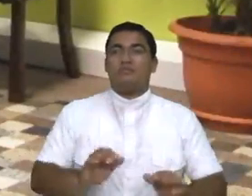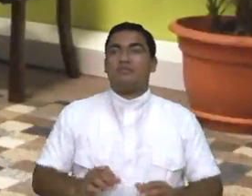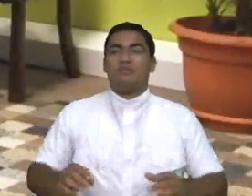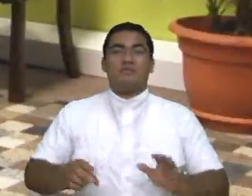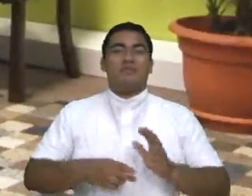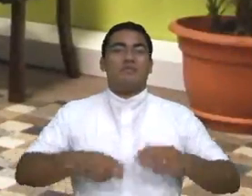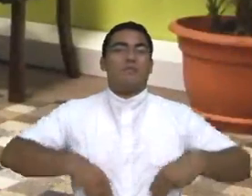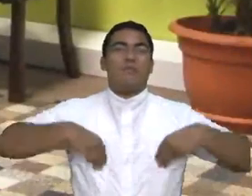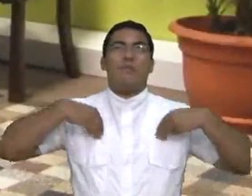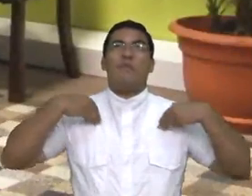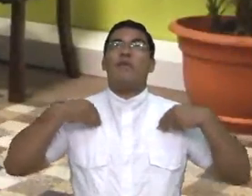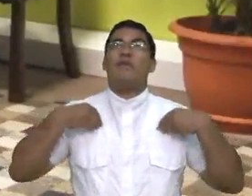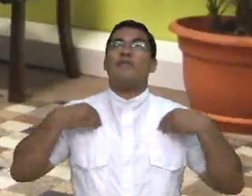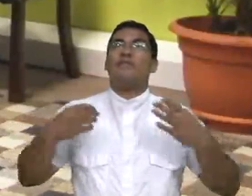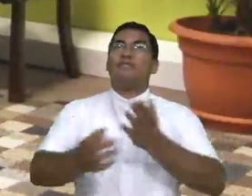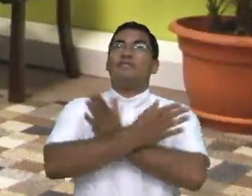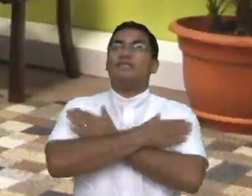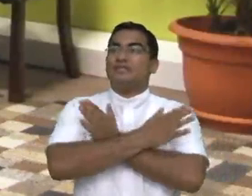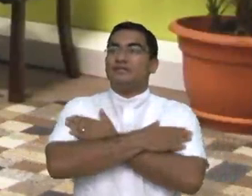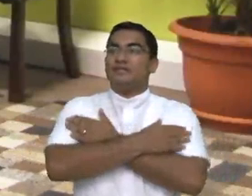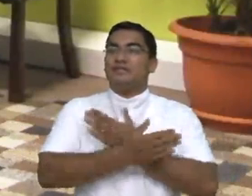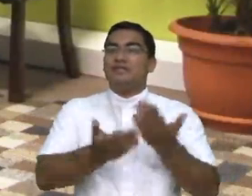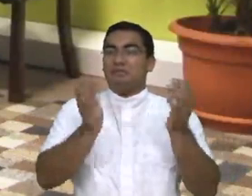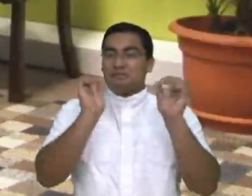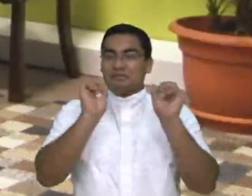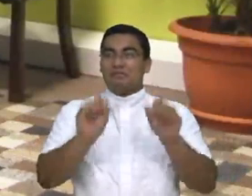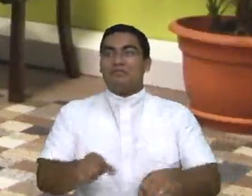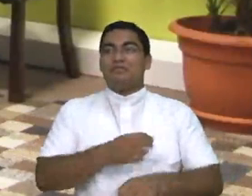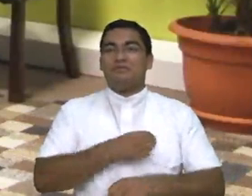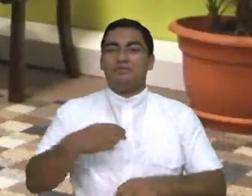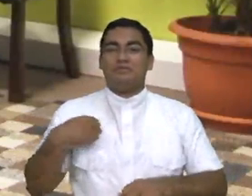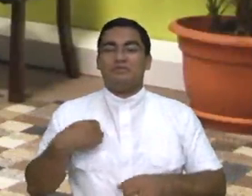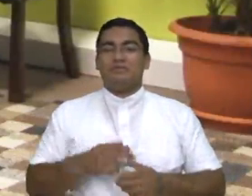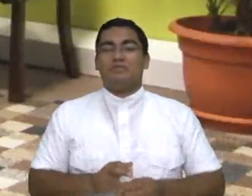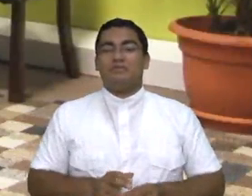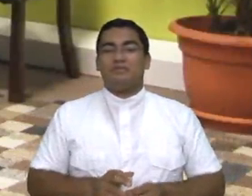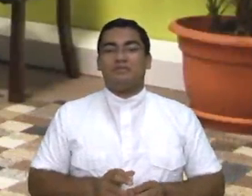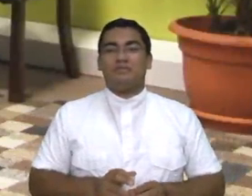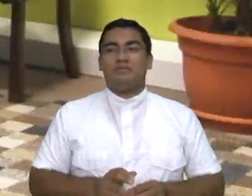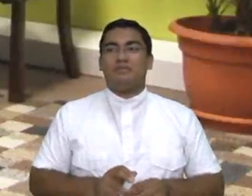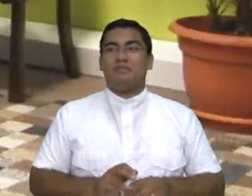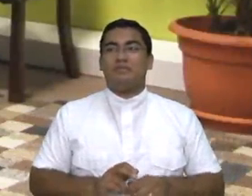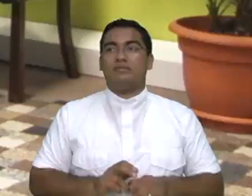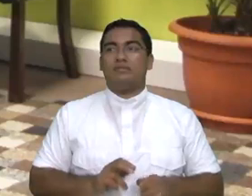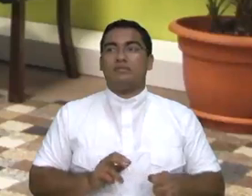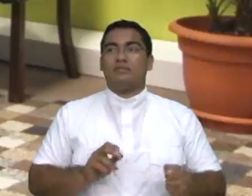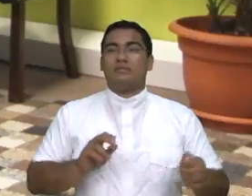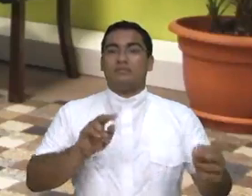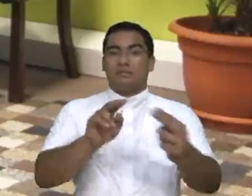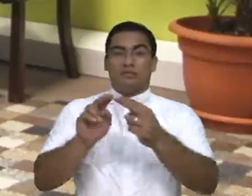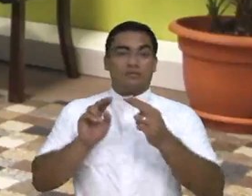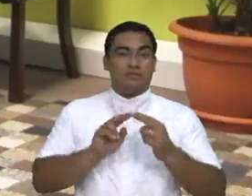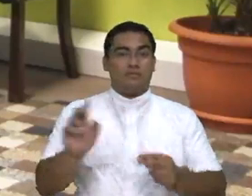moda este saludo. Bueno, tal vez ni ese será posible, será, ¿verdad? Esto porque más, sin el menor contacto posible. Para